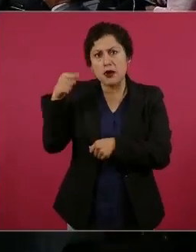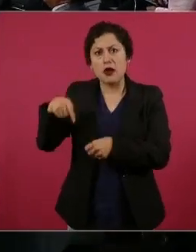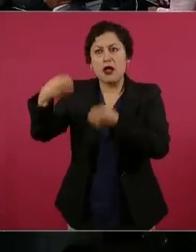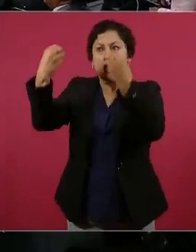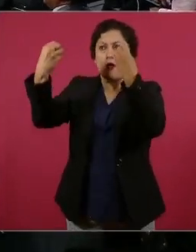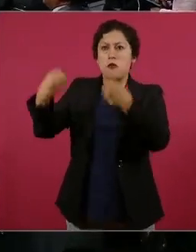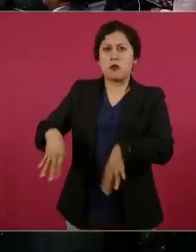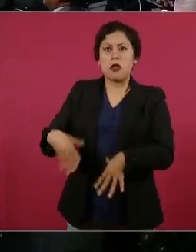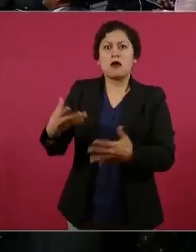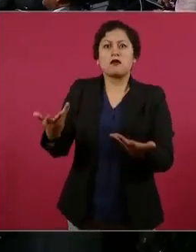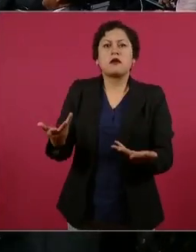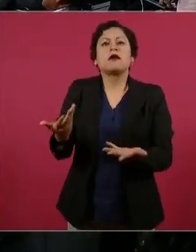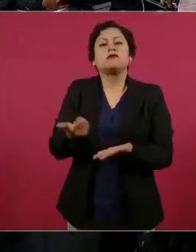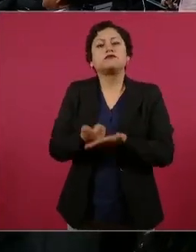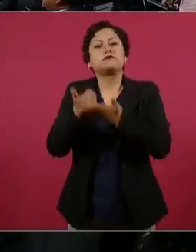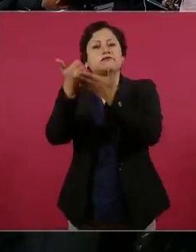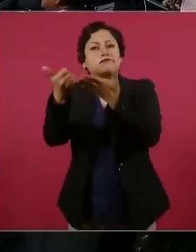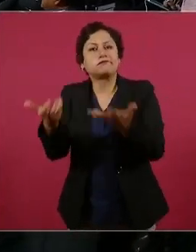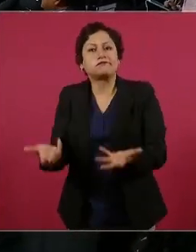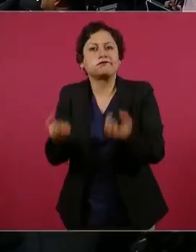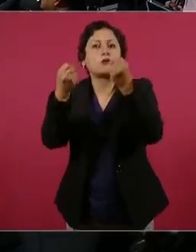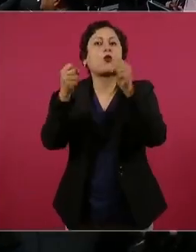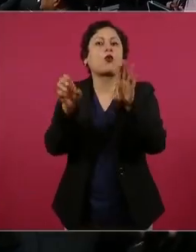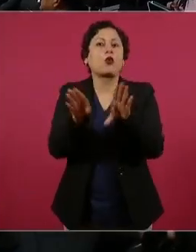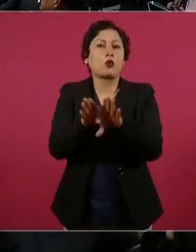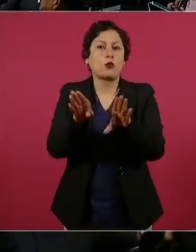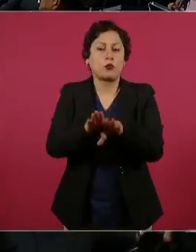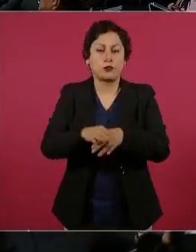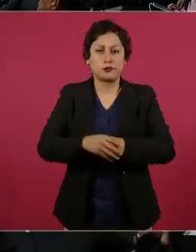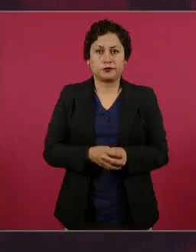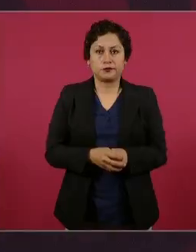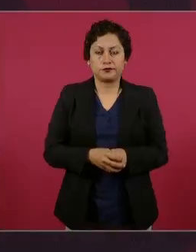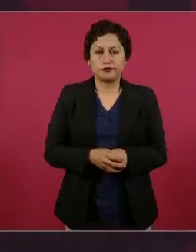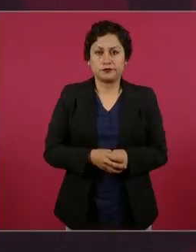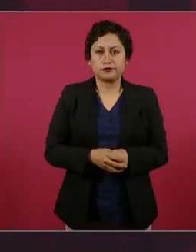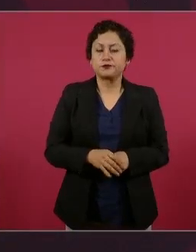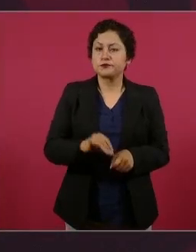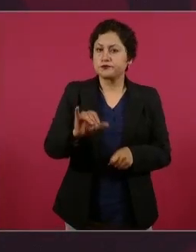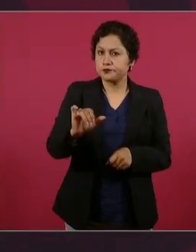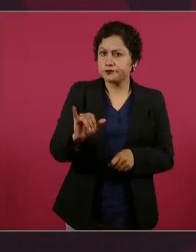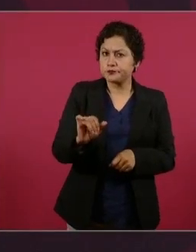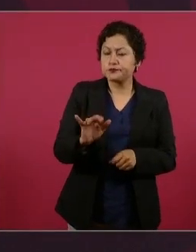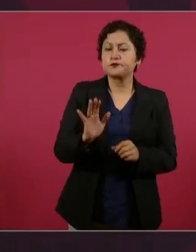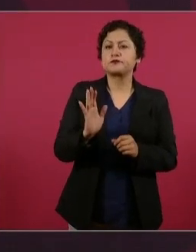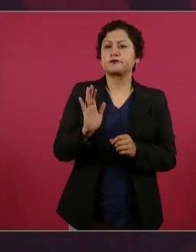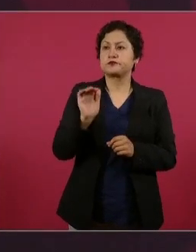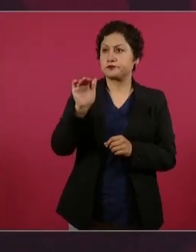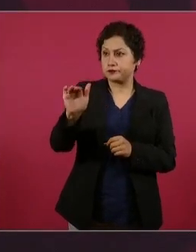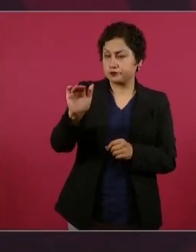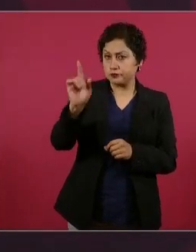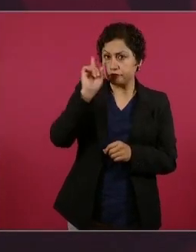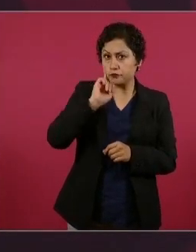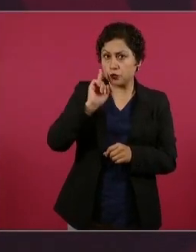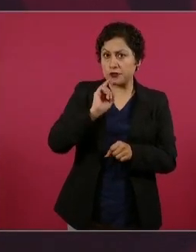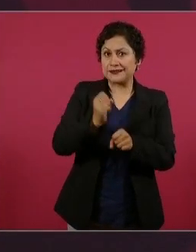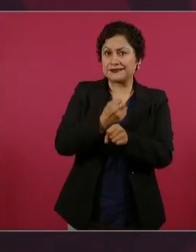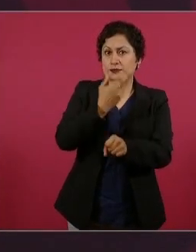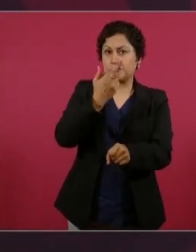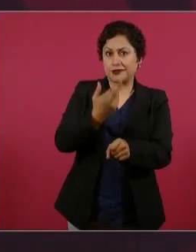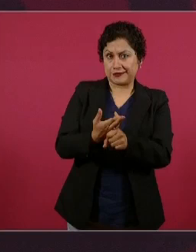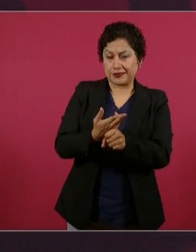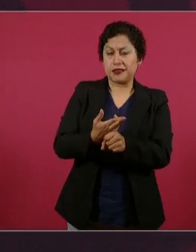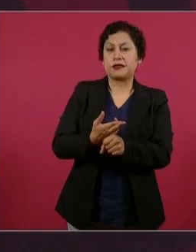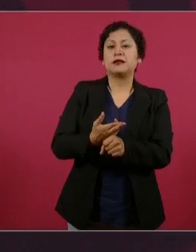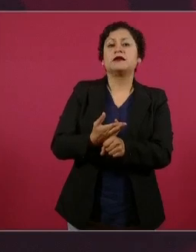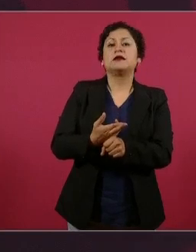estos ataques, señor. Sí, vamos a pedirle a Rosa Isela Rodríguez que lo vea.